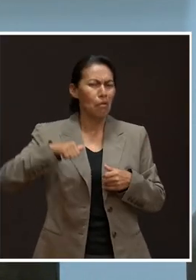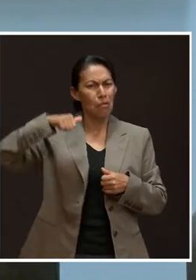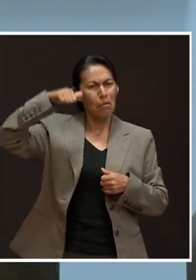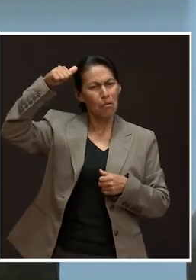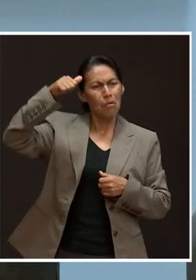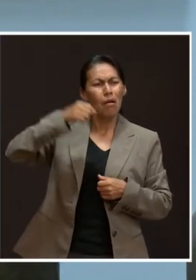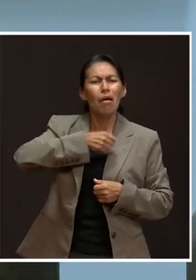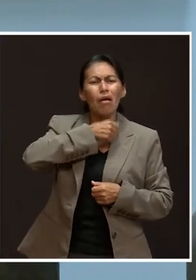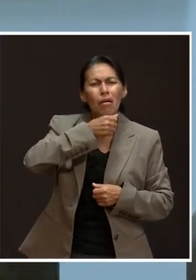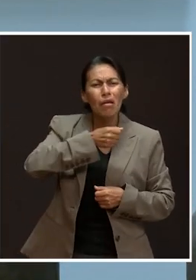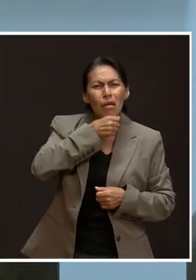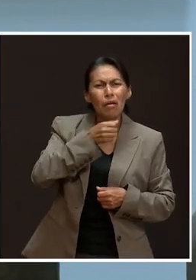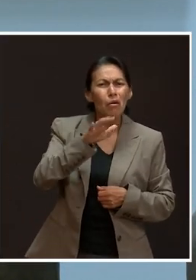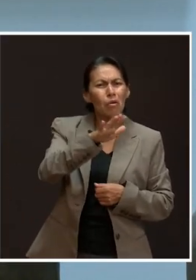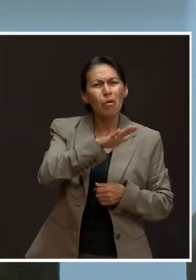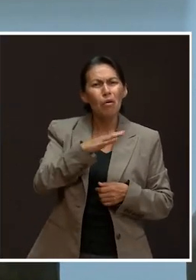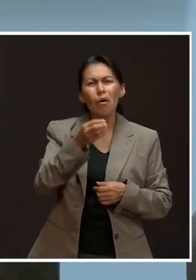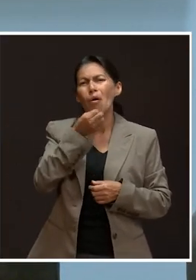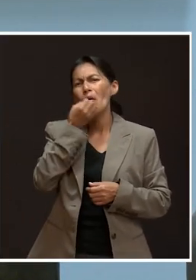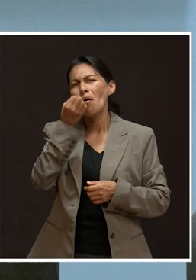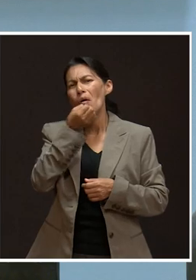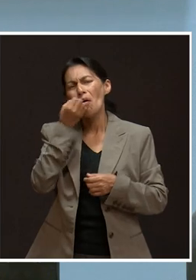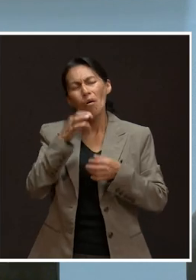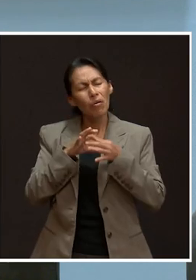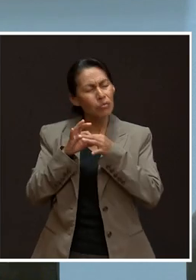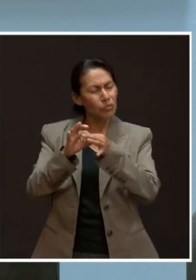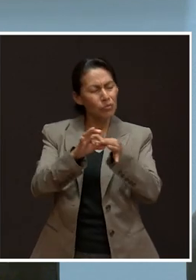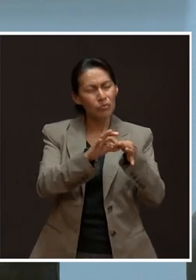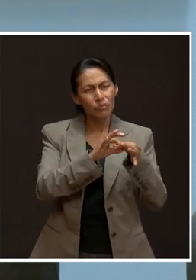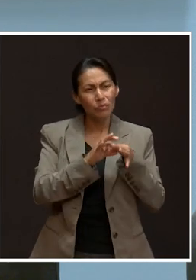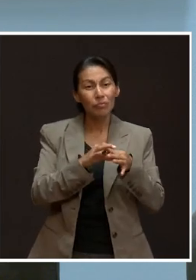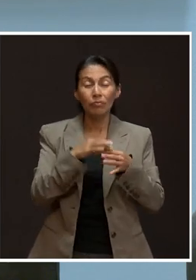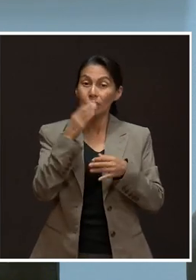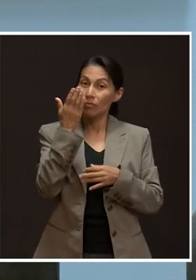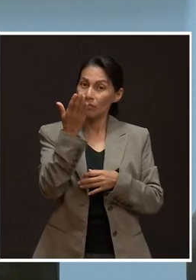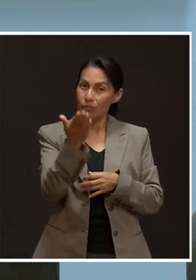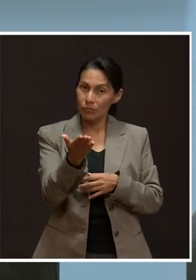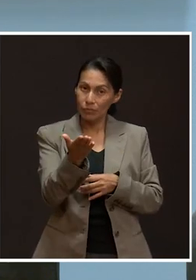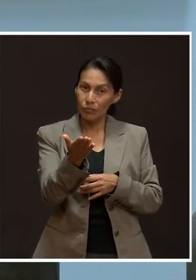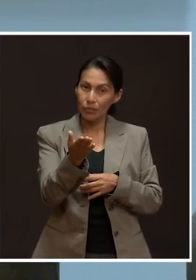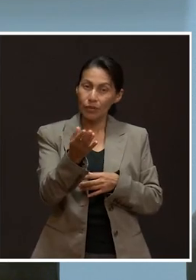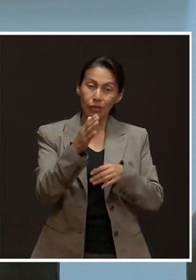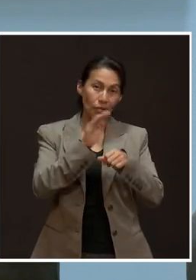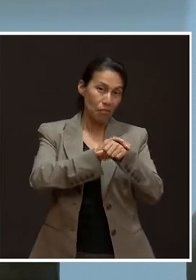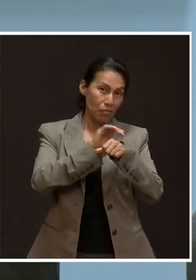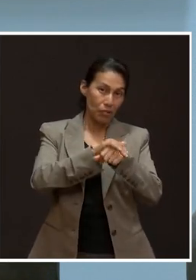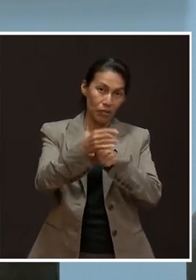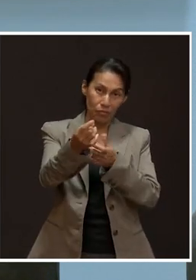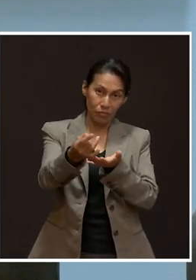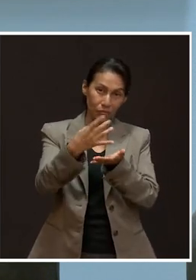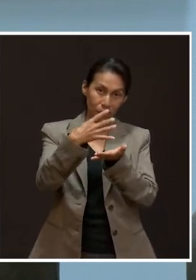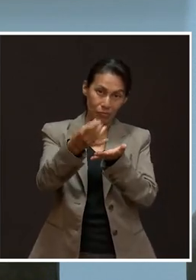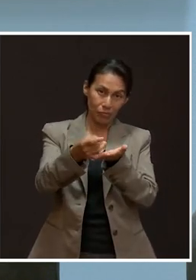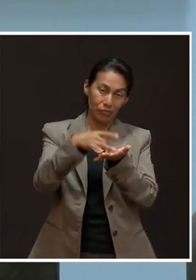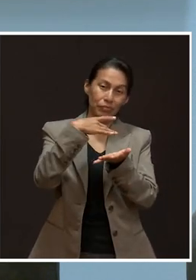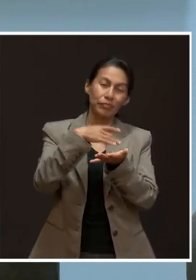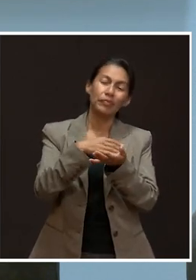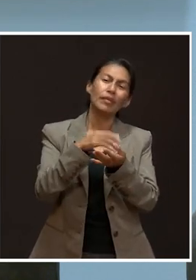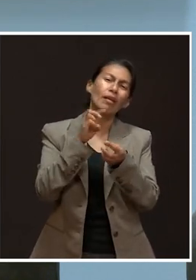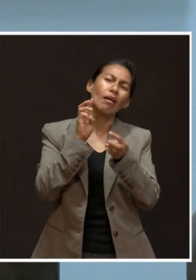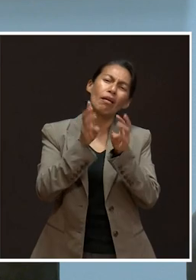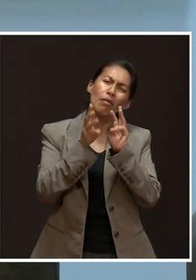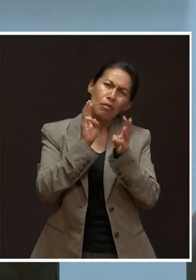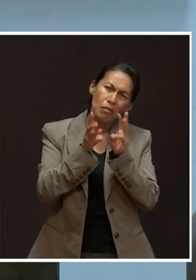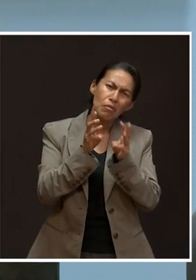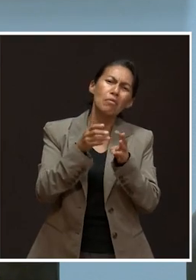inclusive ancianos que oran por las peticiones que nos envían todos nuestros amigos a través